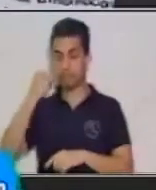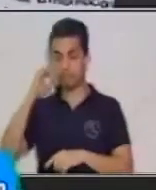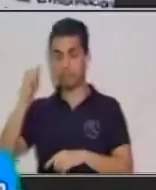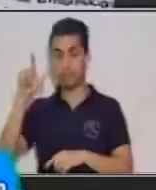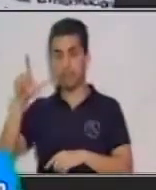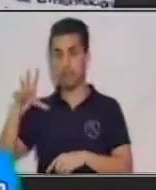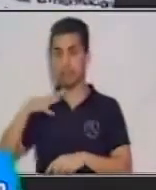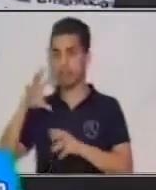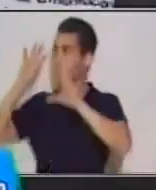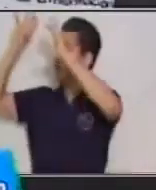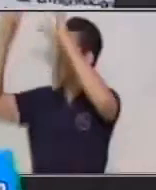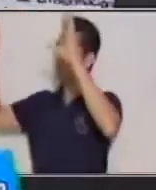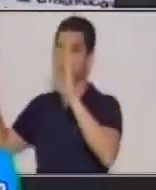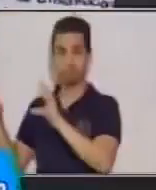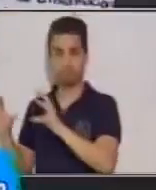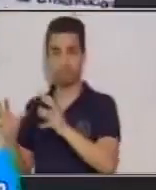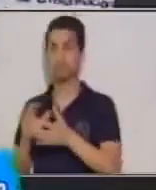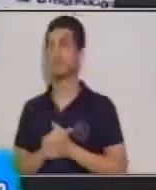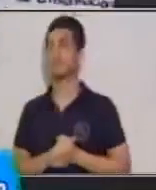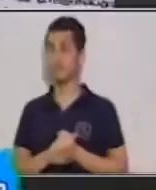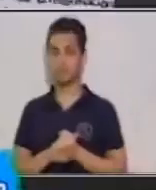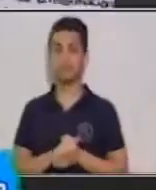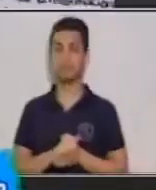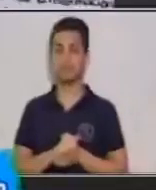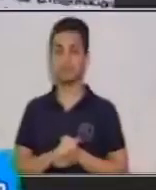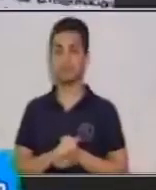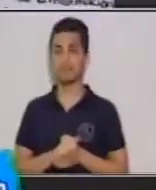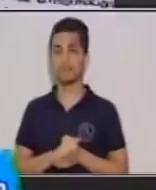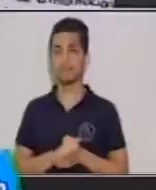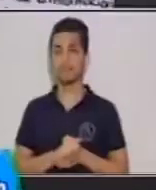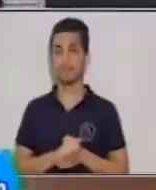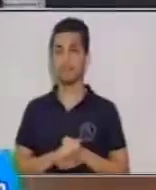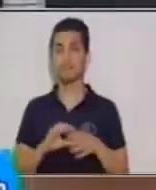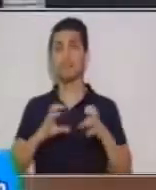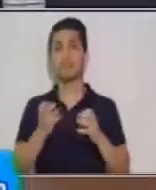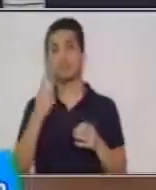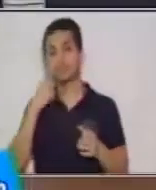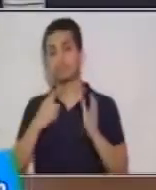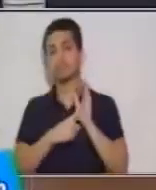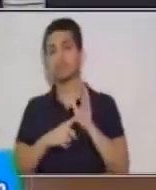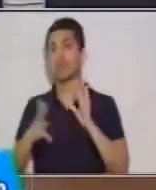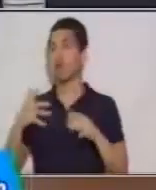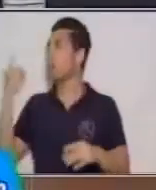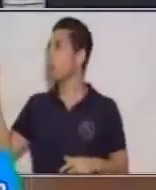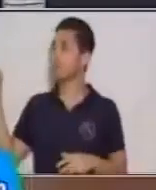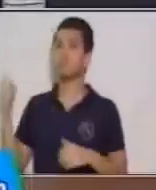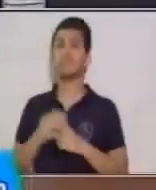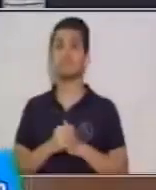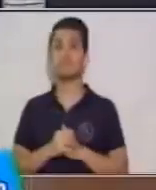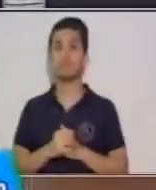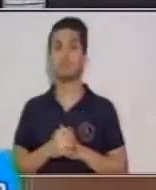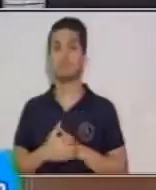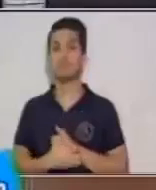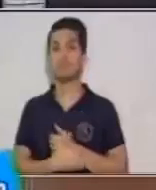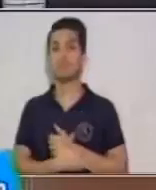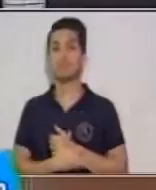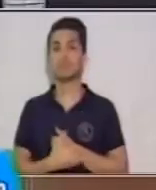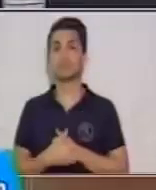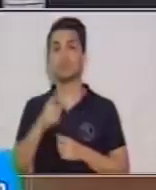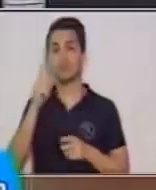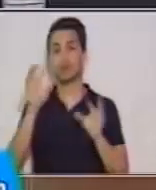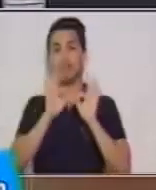cada globo de información. Entonces, también como presentamos la información, es una manera